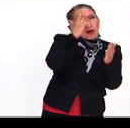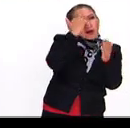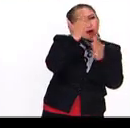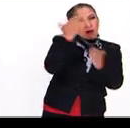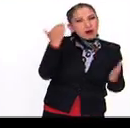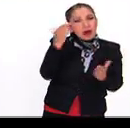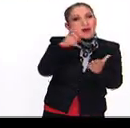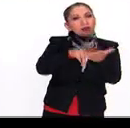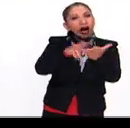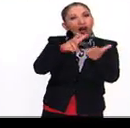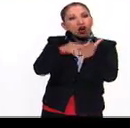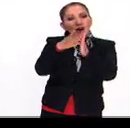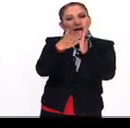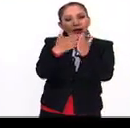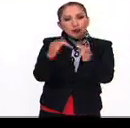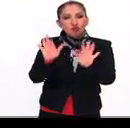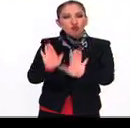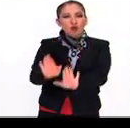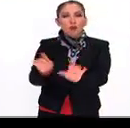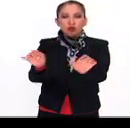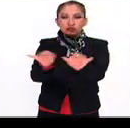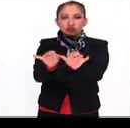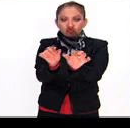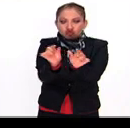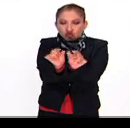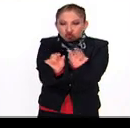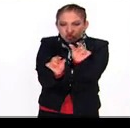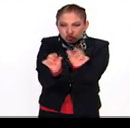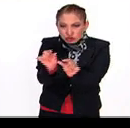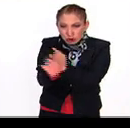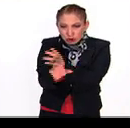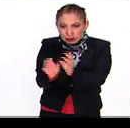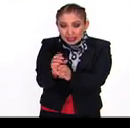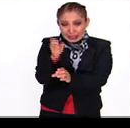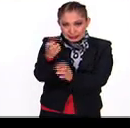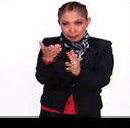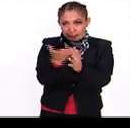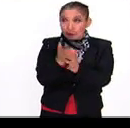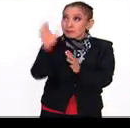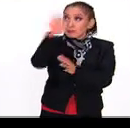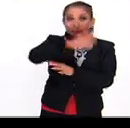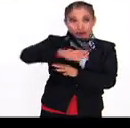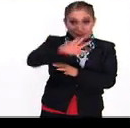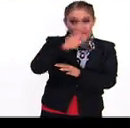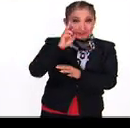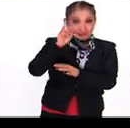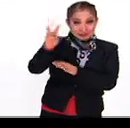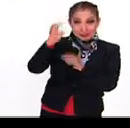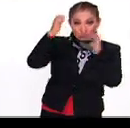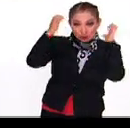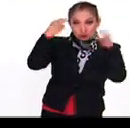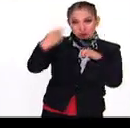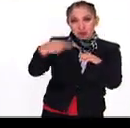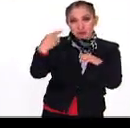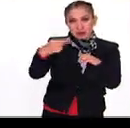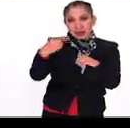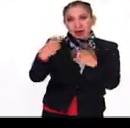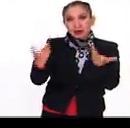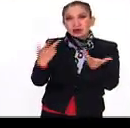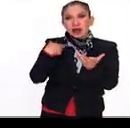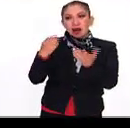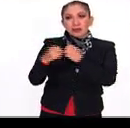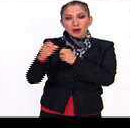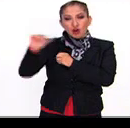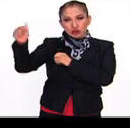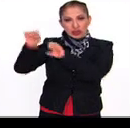el valor del libro con miniaturas. Esta sección, que además Su nombre viene de una pieza que